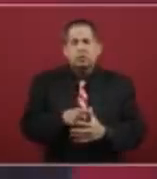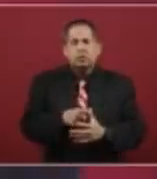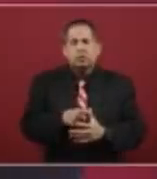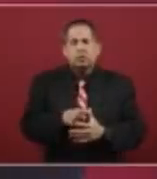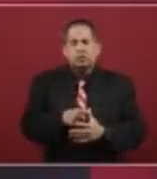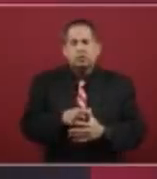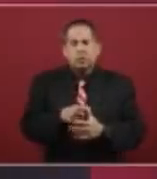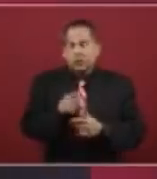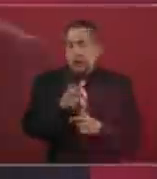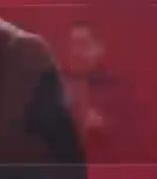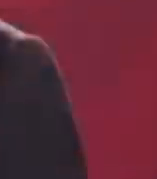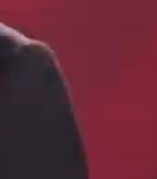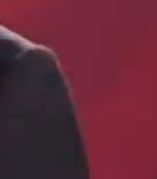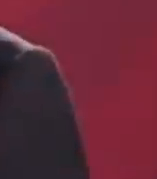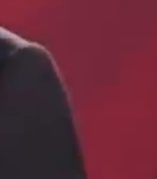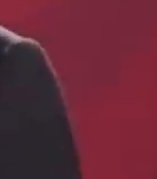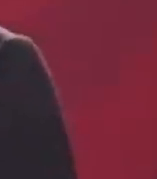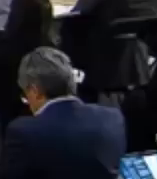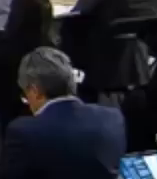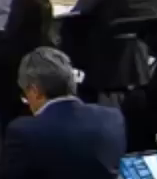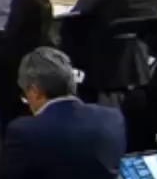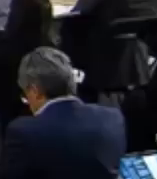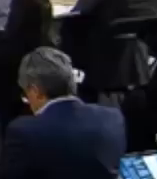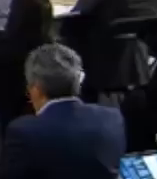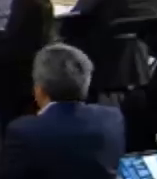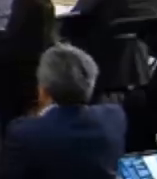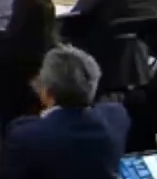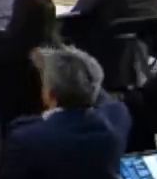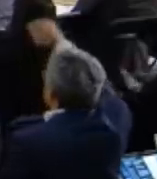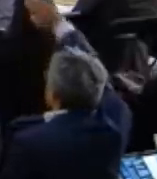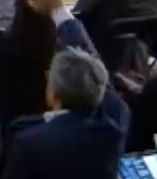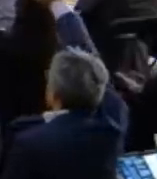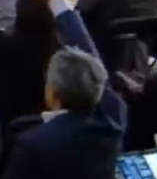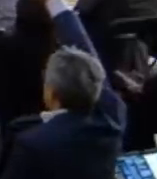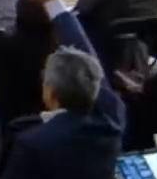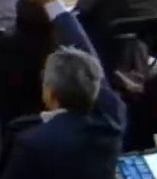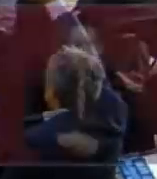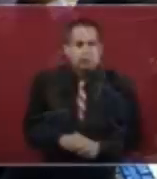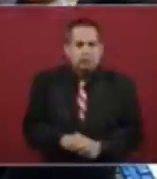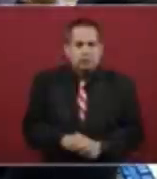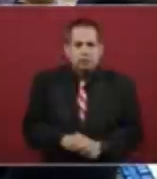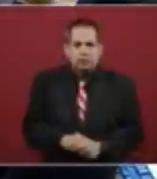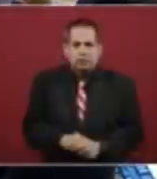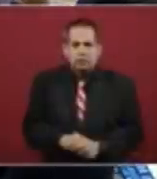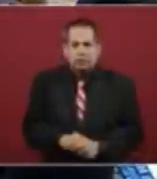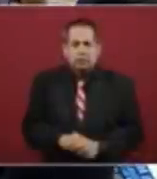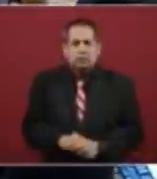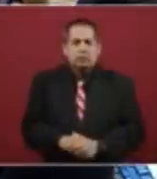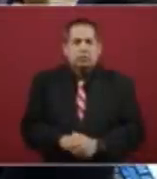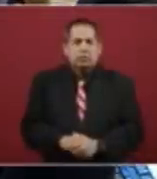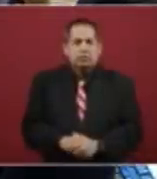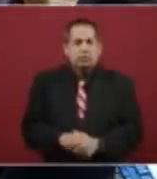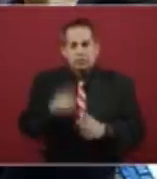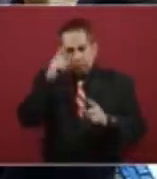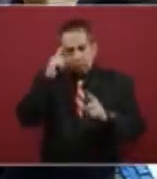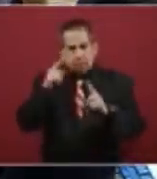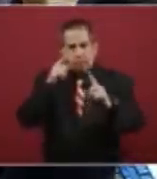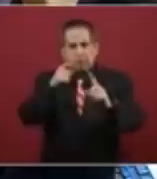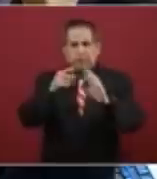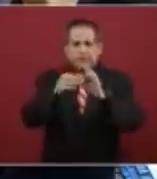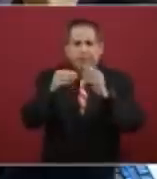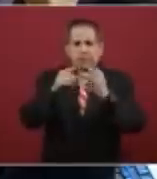en las reuniones de gabinete de seguridad. Con este propósito,